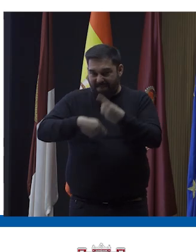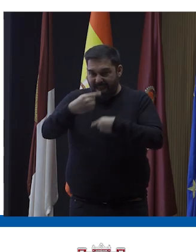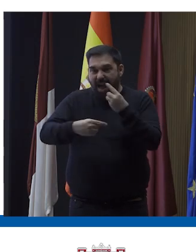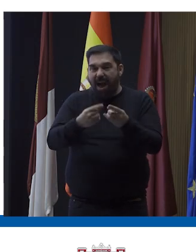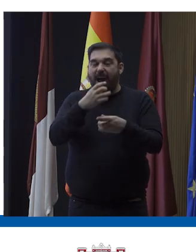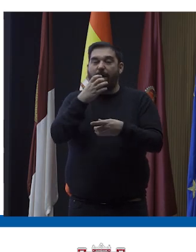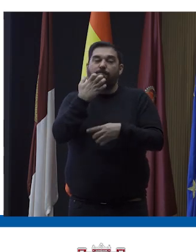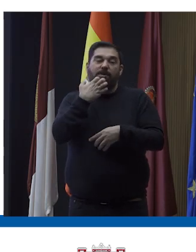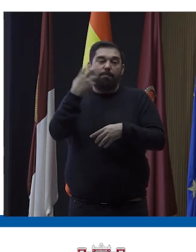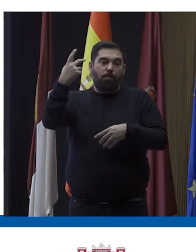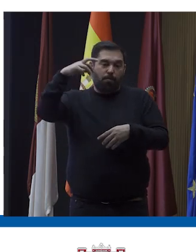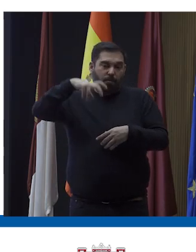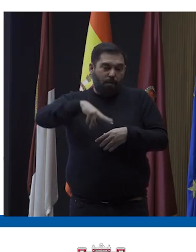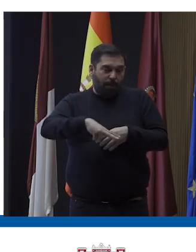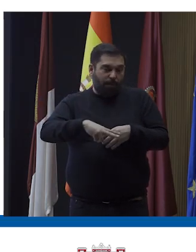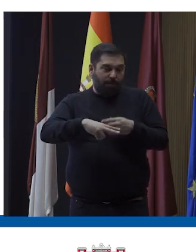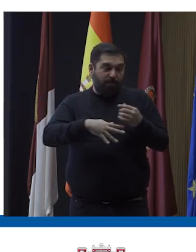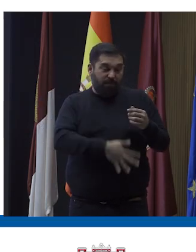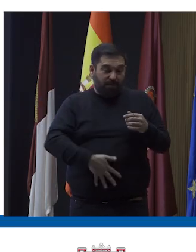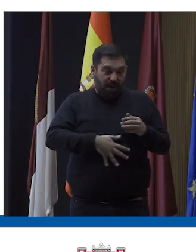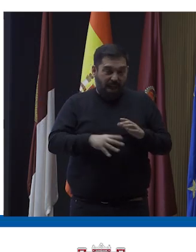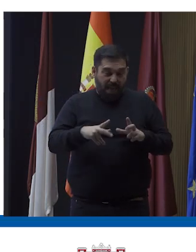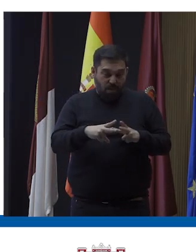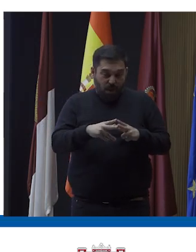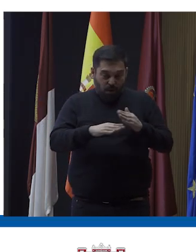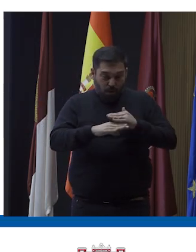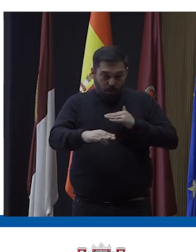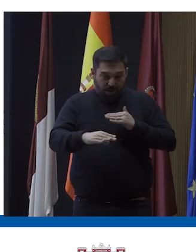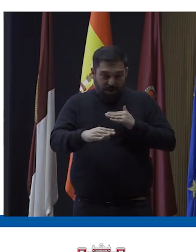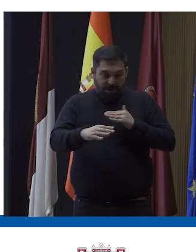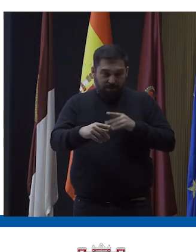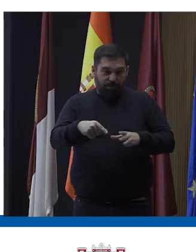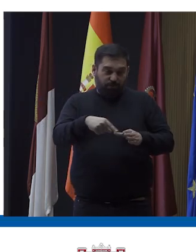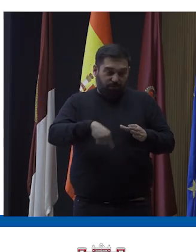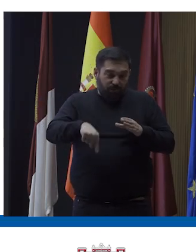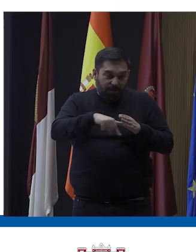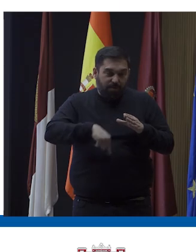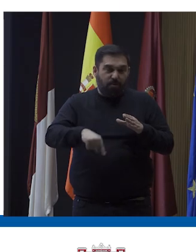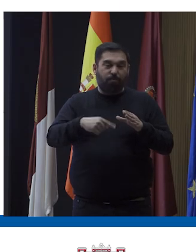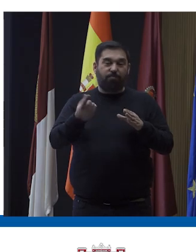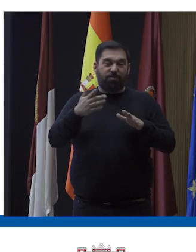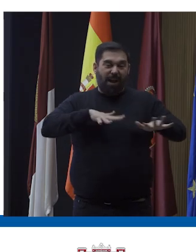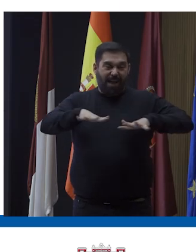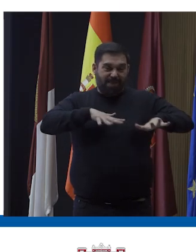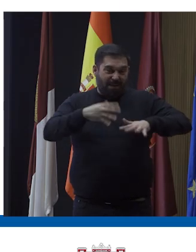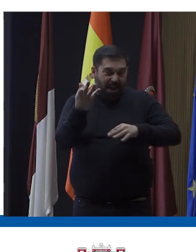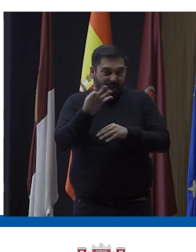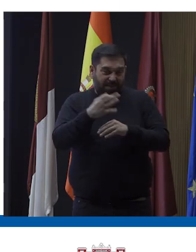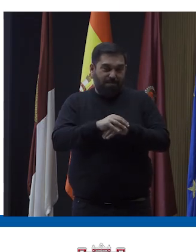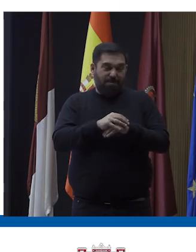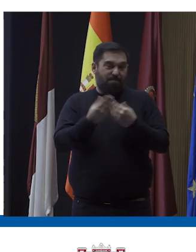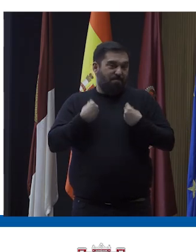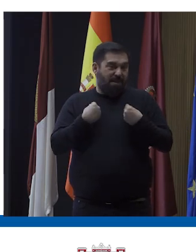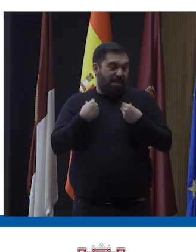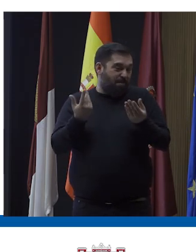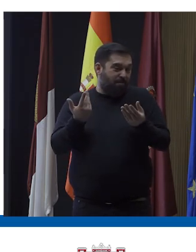esa activación del suelo pélvico y del abdomen hay que hacerla al día 200 veces, porque la vida te va a hacer activarlo. Entonces, eso es lo